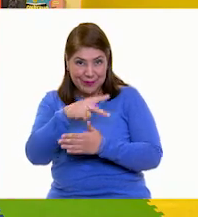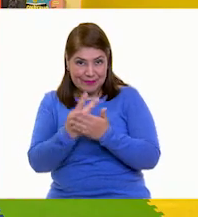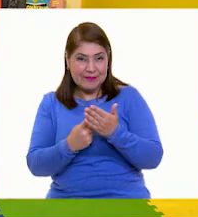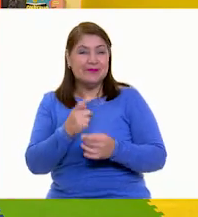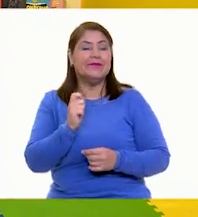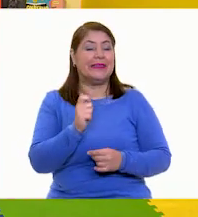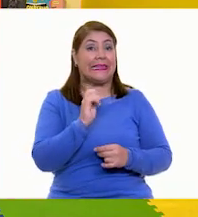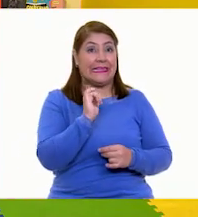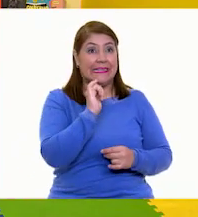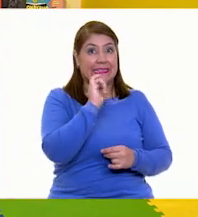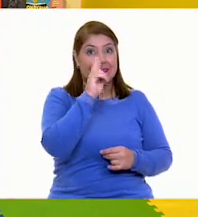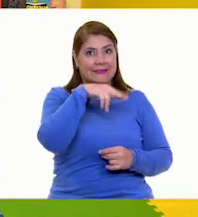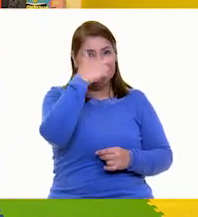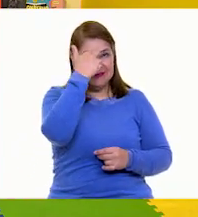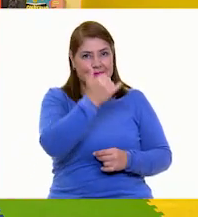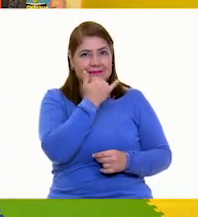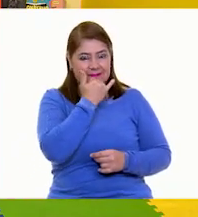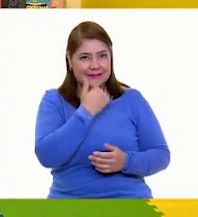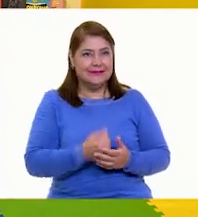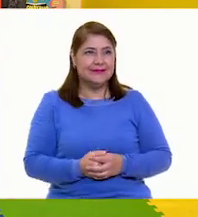Evelyn!